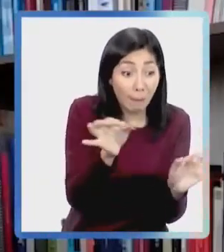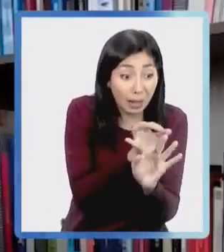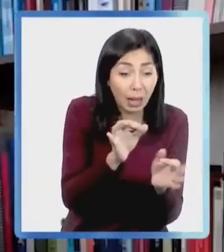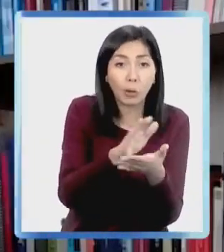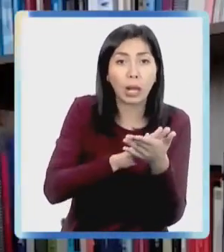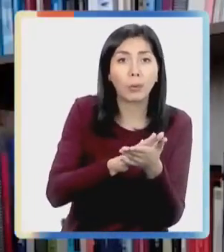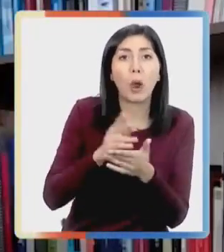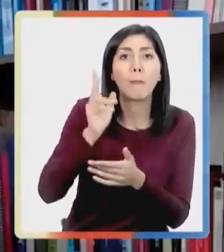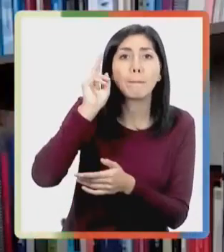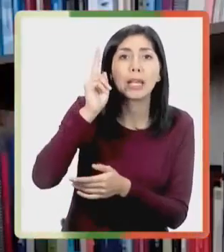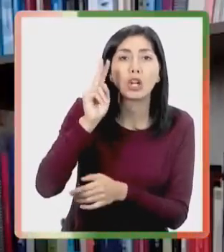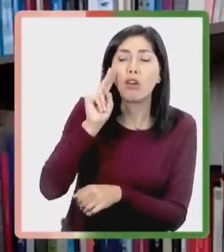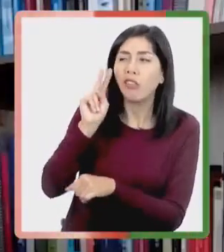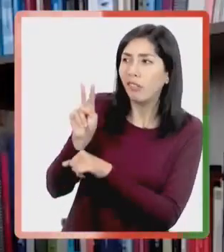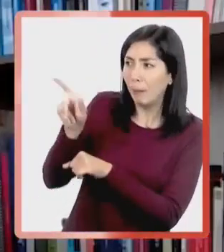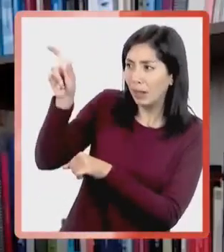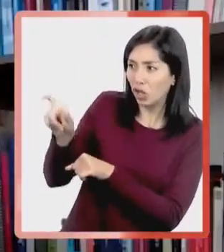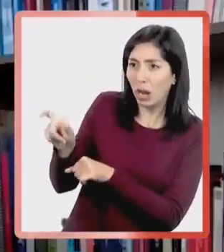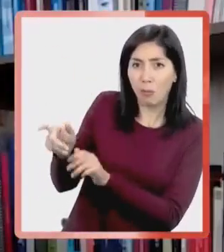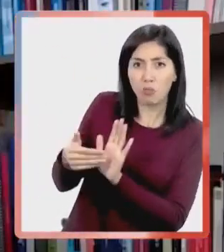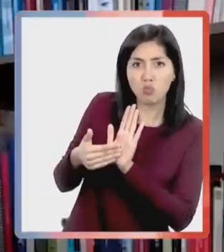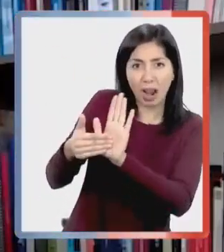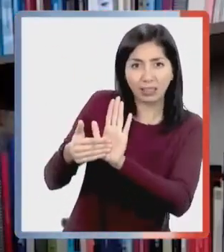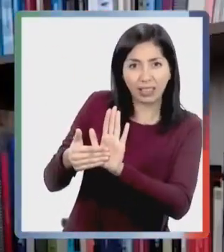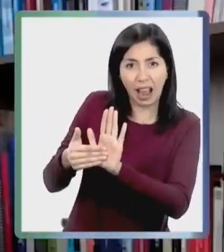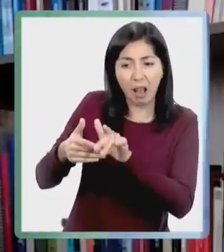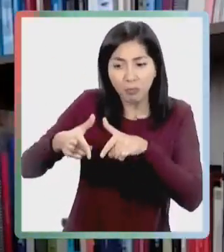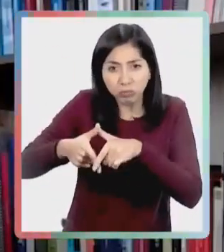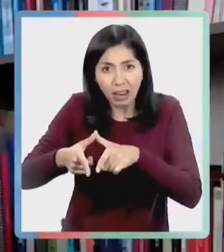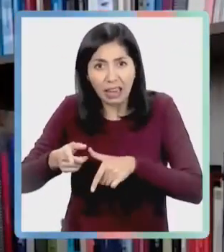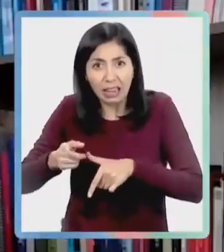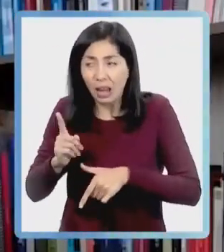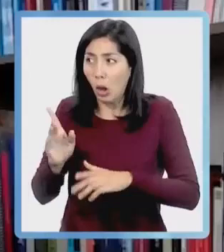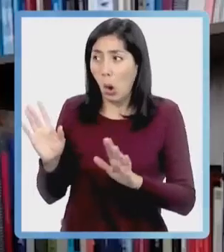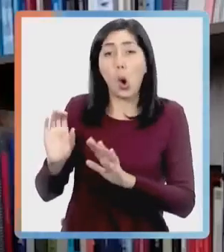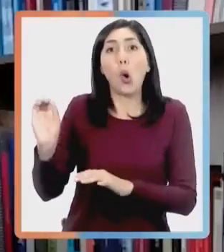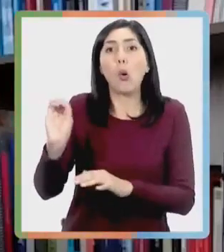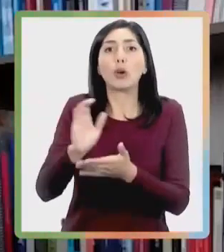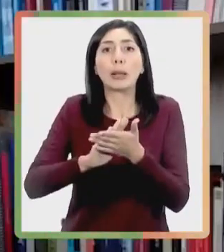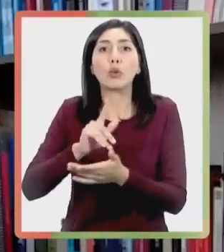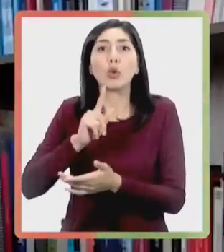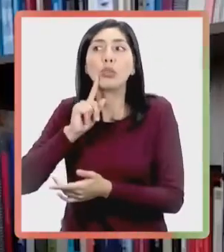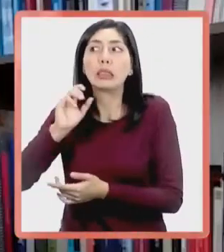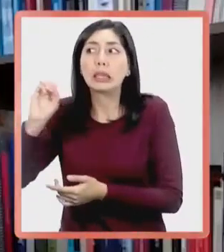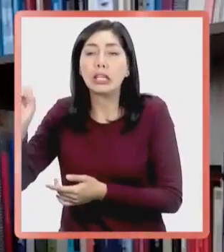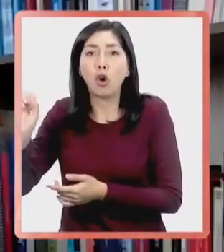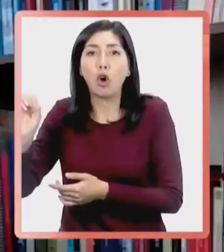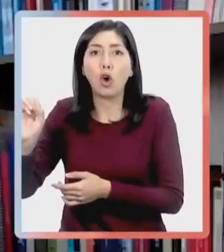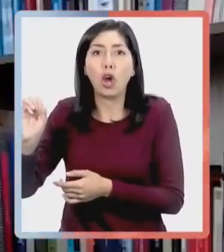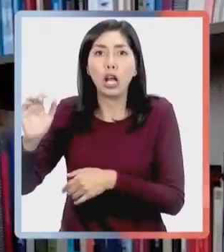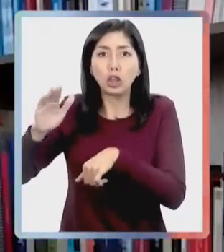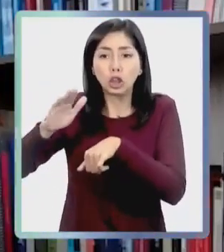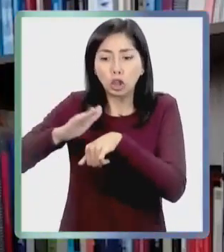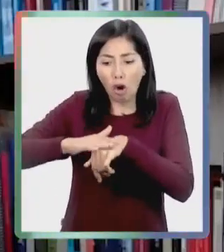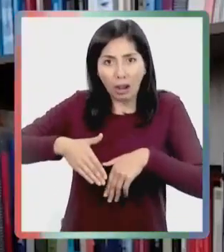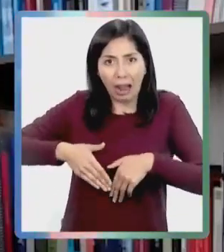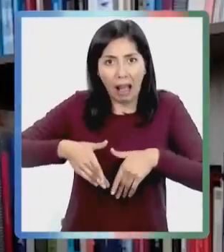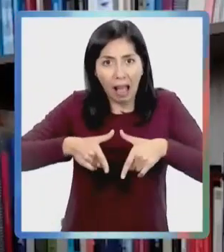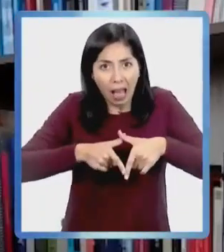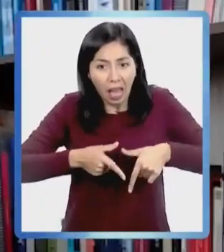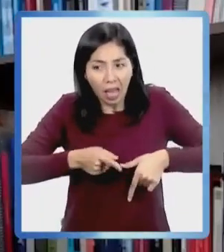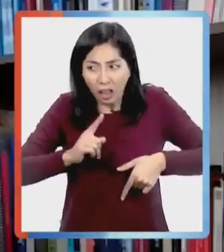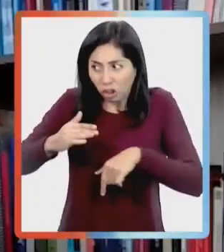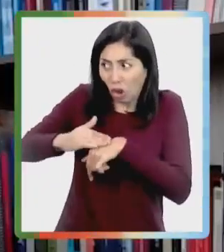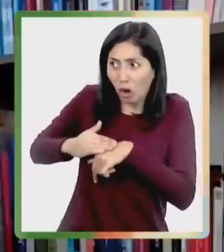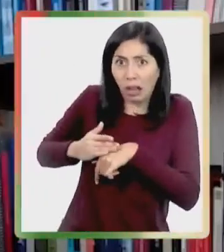genitales, o que si un tío, por ejemplo, le toca sus genitales, lo están abusando, la están abusando. Si no,